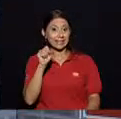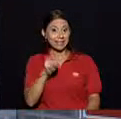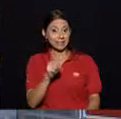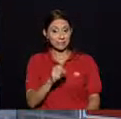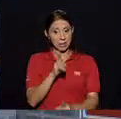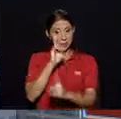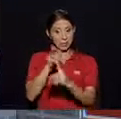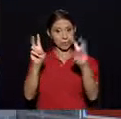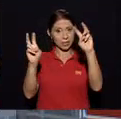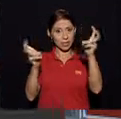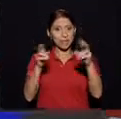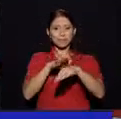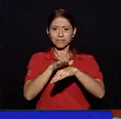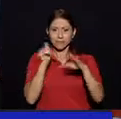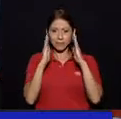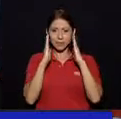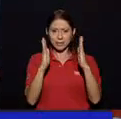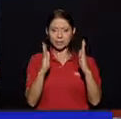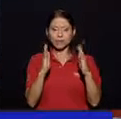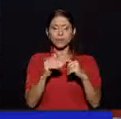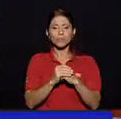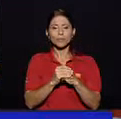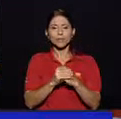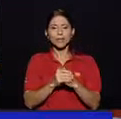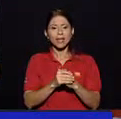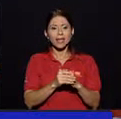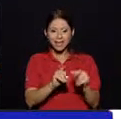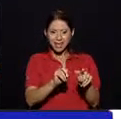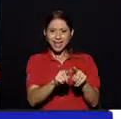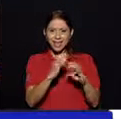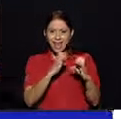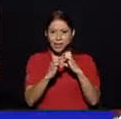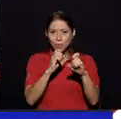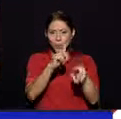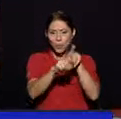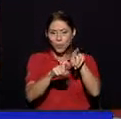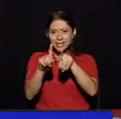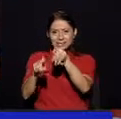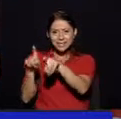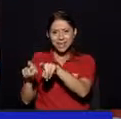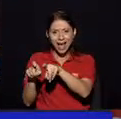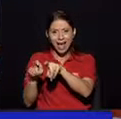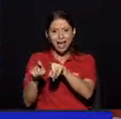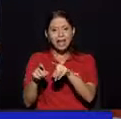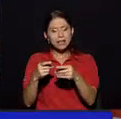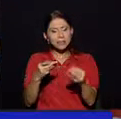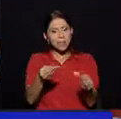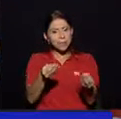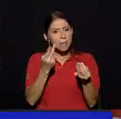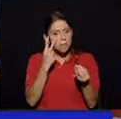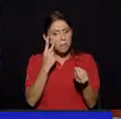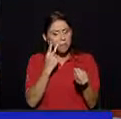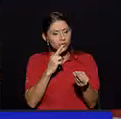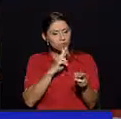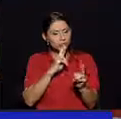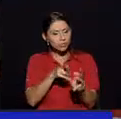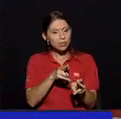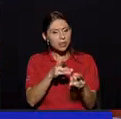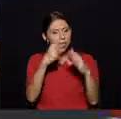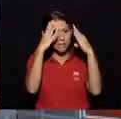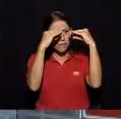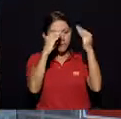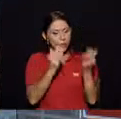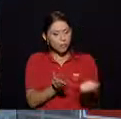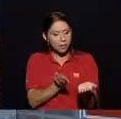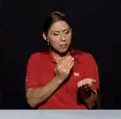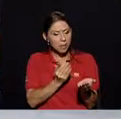Sí, siguiendo sobre este mismo tema, me llama la atención en la encuesta que en múltiples de los cuadros que vienen en el informe y de las preguntas